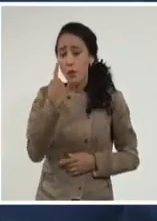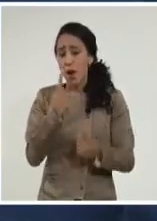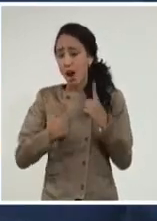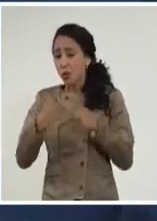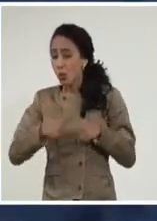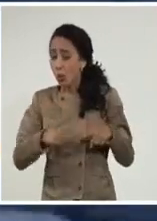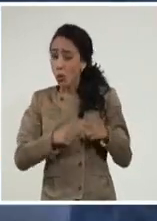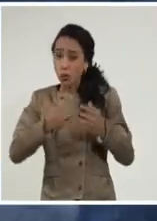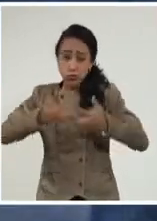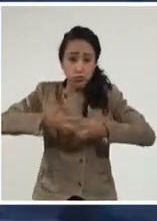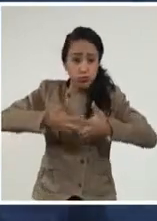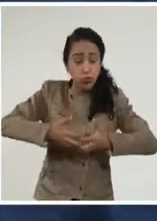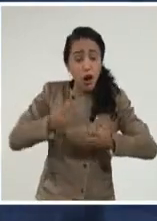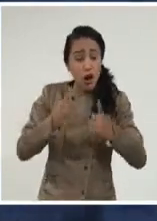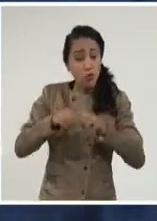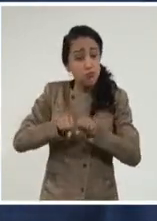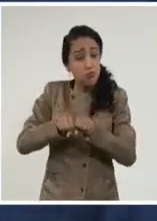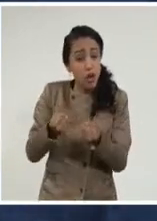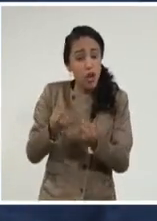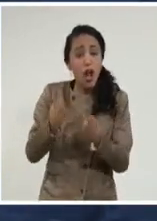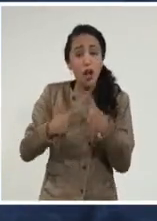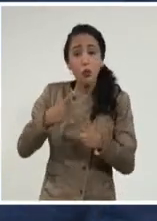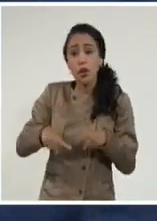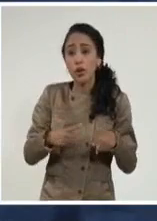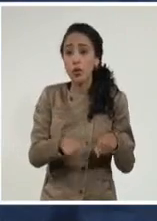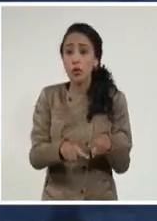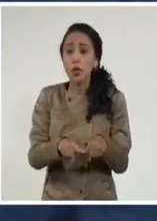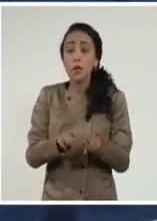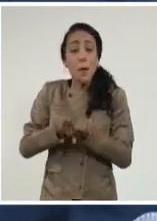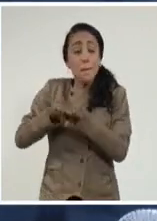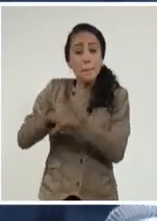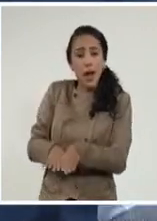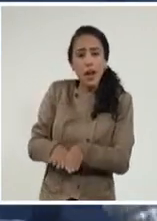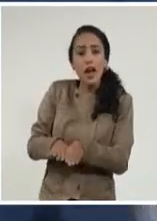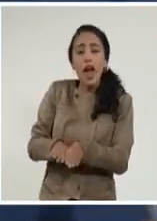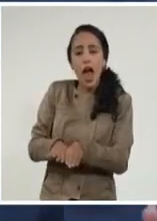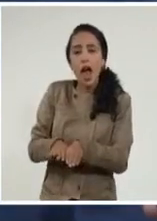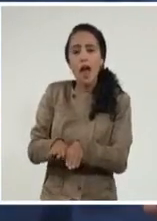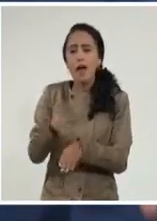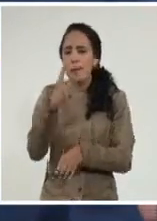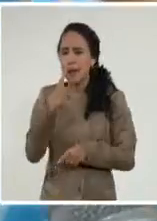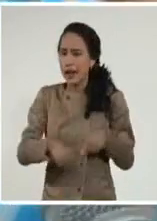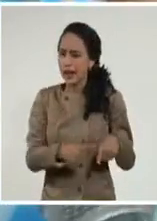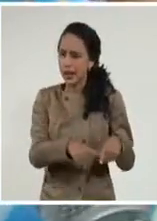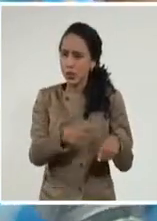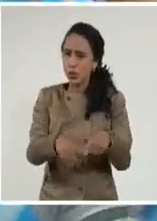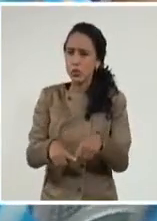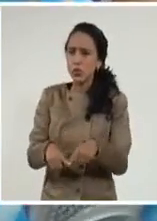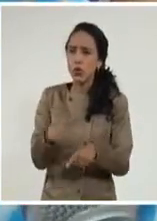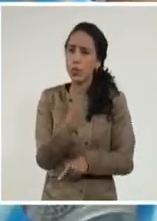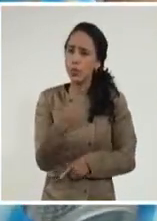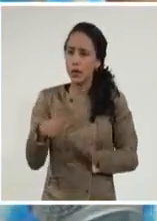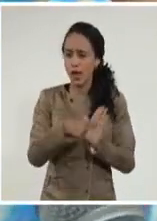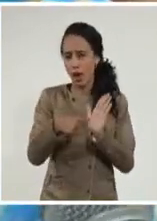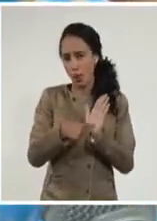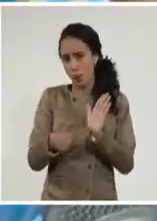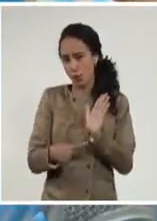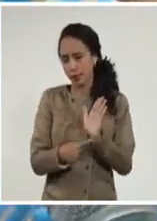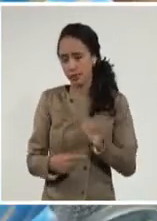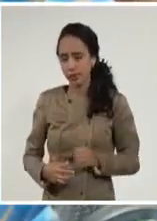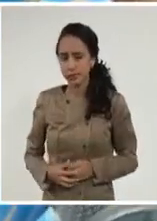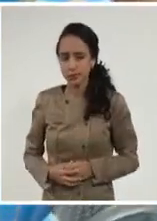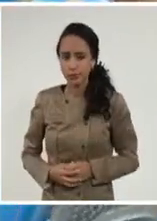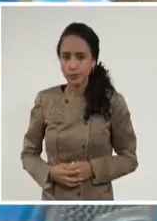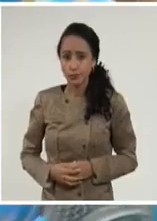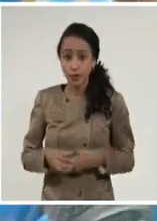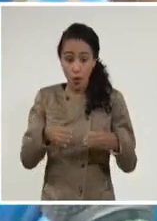del paro se interviene de acuerdo al recurso de vida que tiene cada uno de los componentes. Siempre teniendo en cuenta que los ladrillos